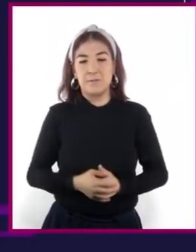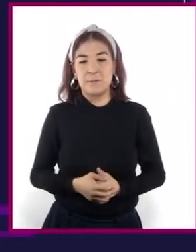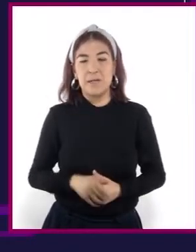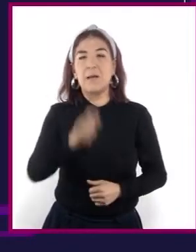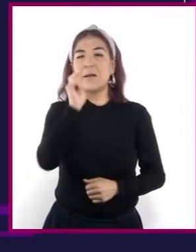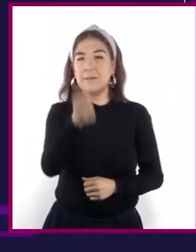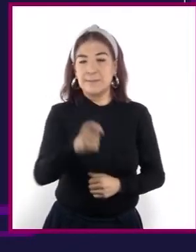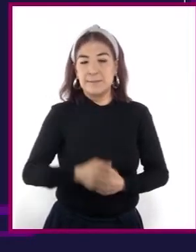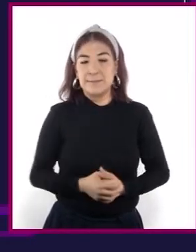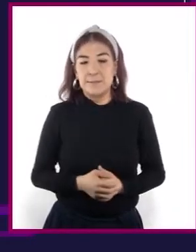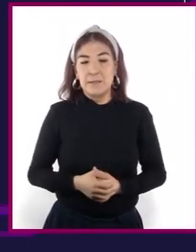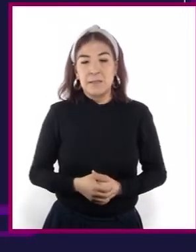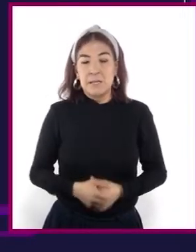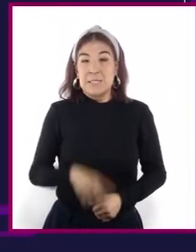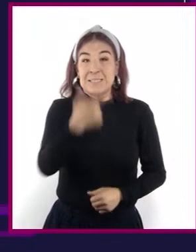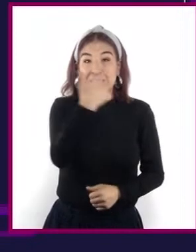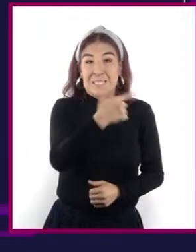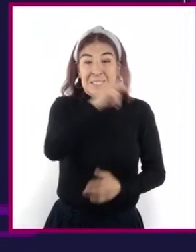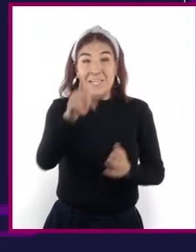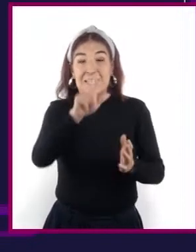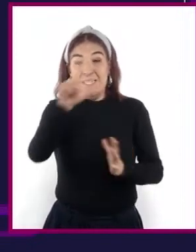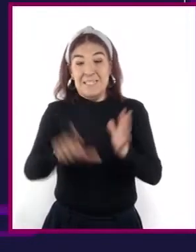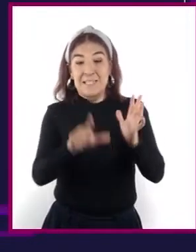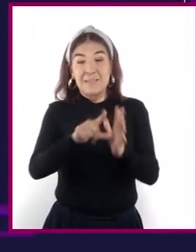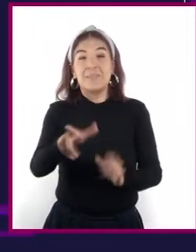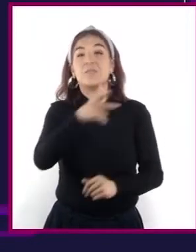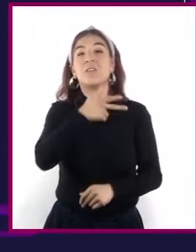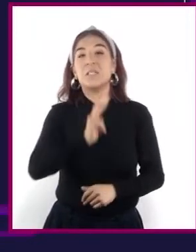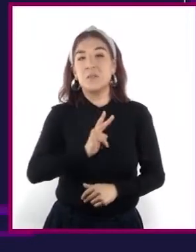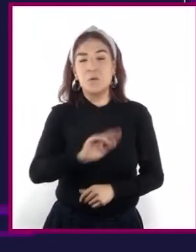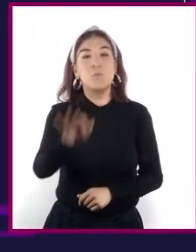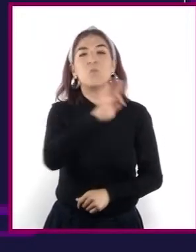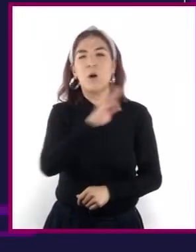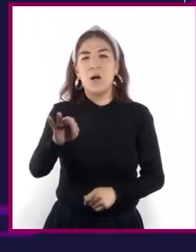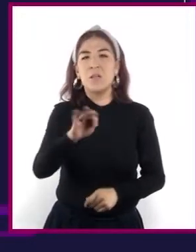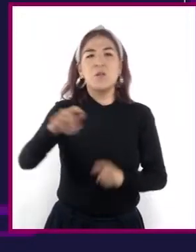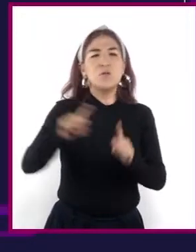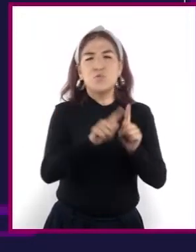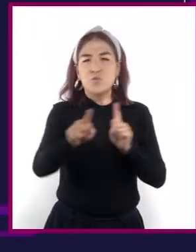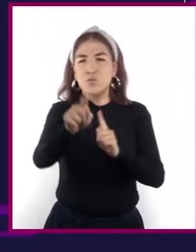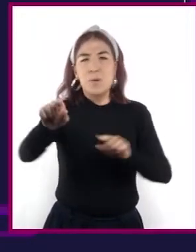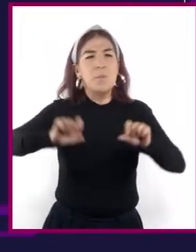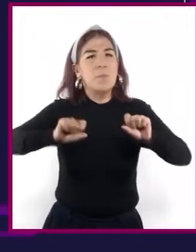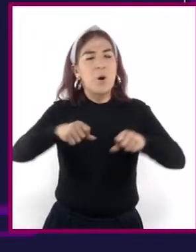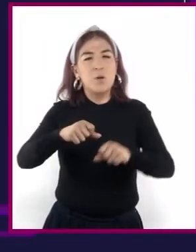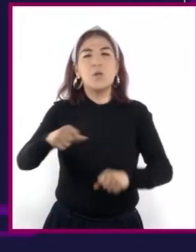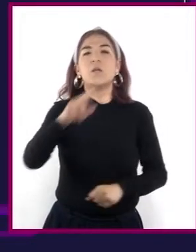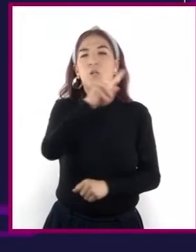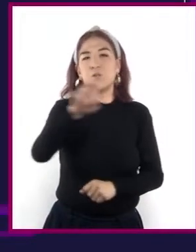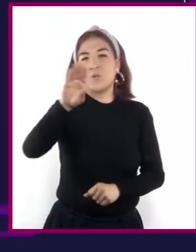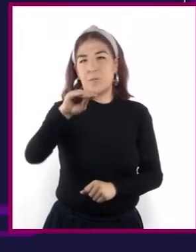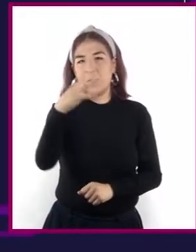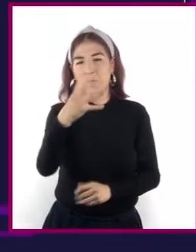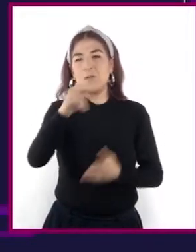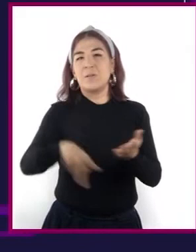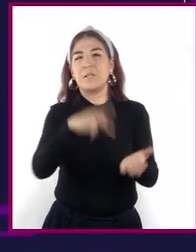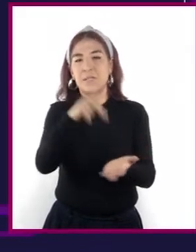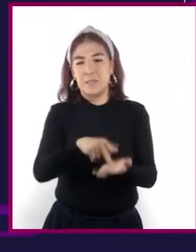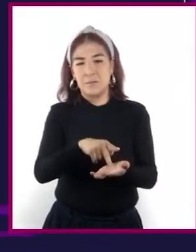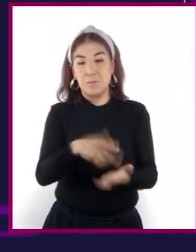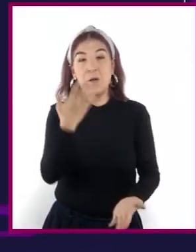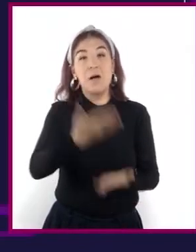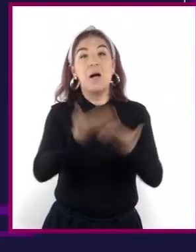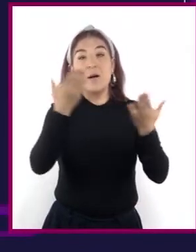es decir, que con 7 litros de gasolina esperaría recorrer 294 kilómetros.